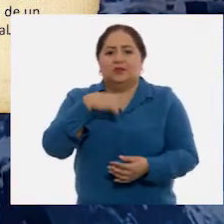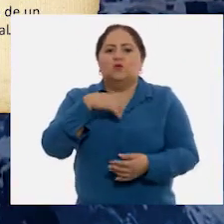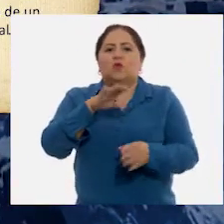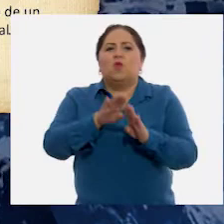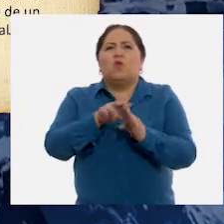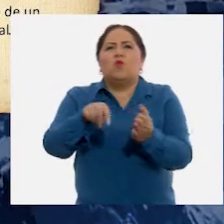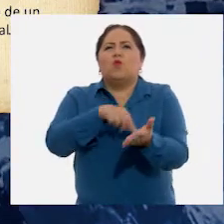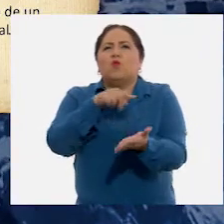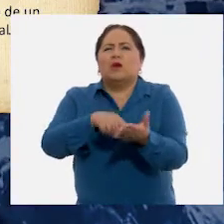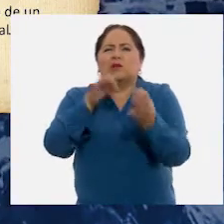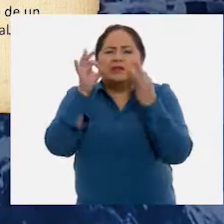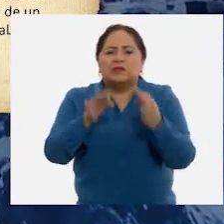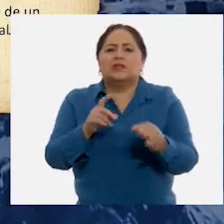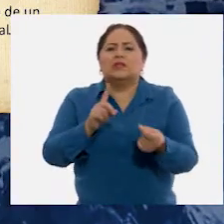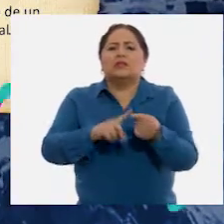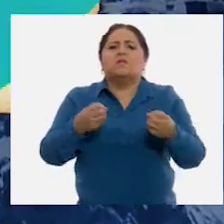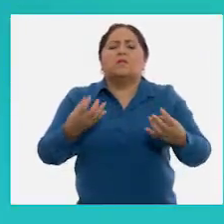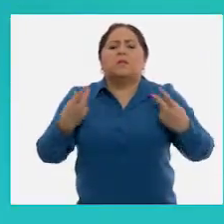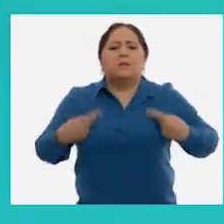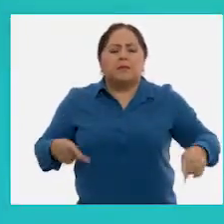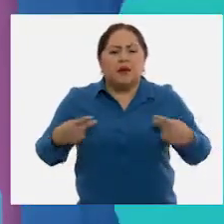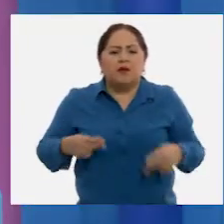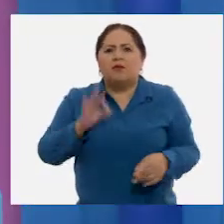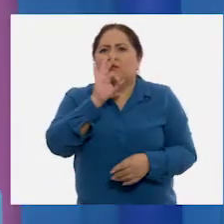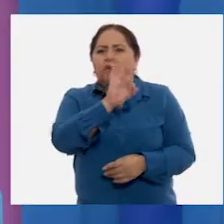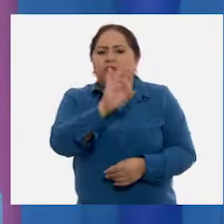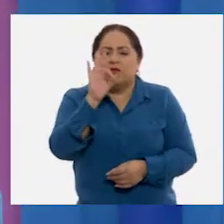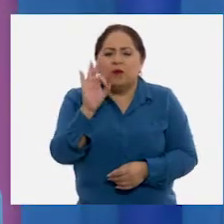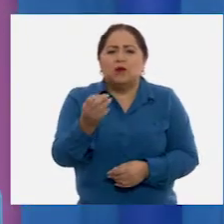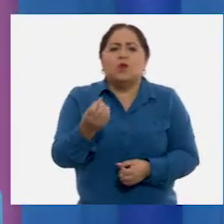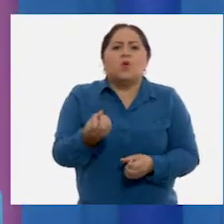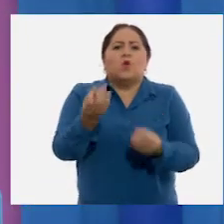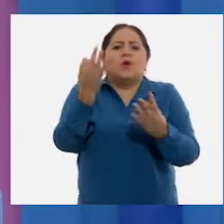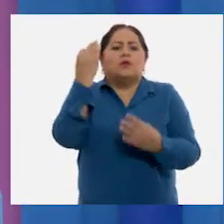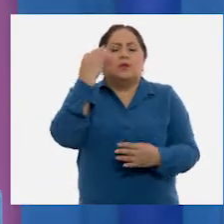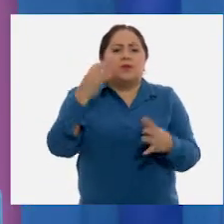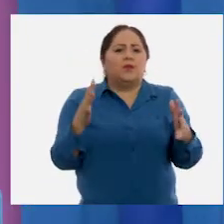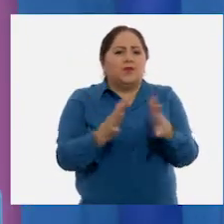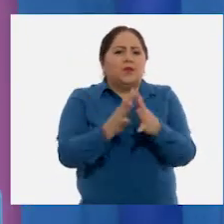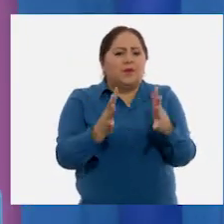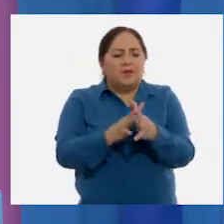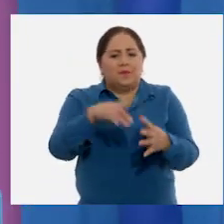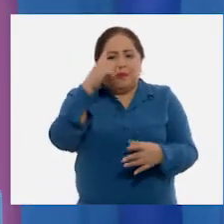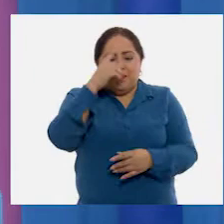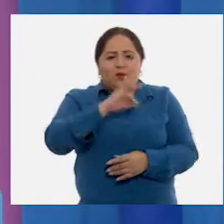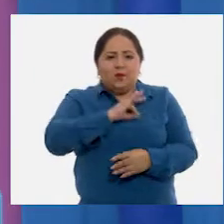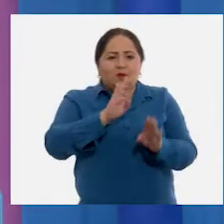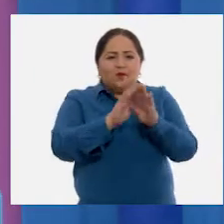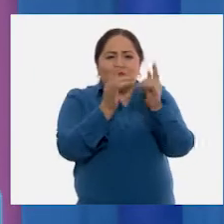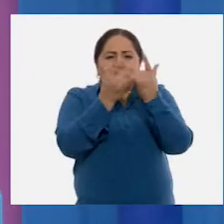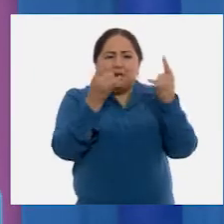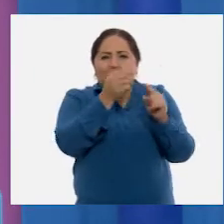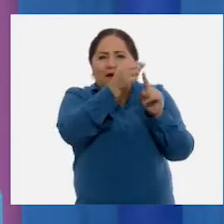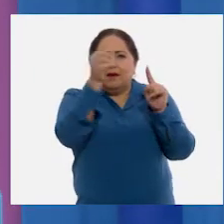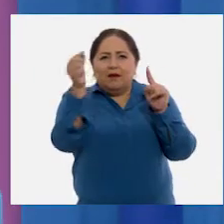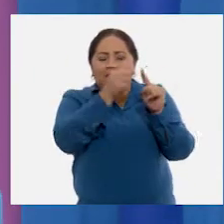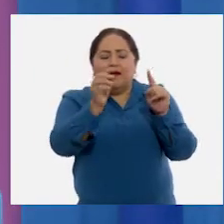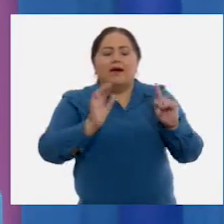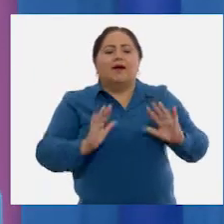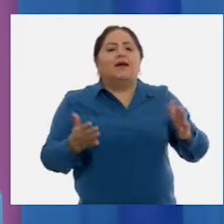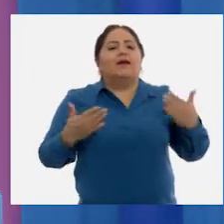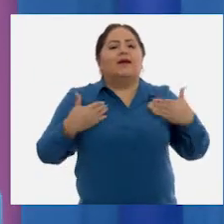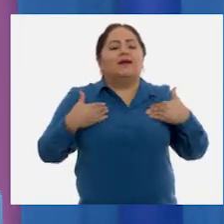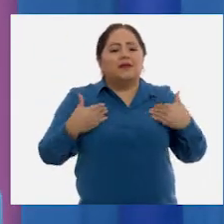lugares precisos, los participantes, fechas y duración sobre esos hechos para poder construir una línea del tiempo